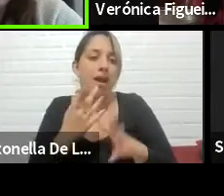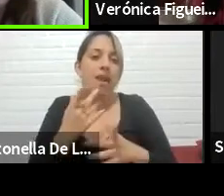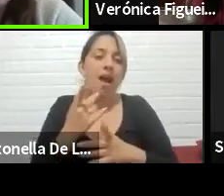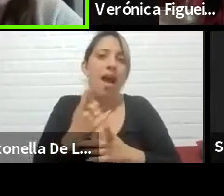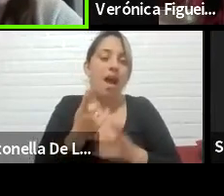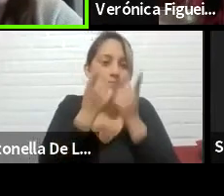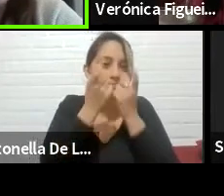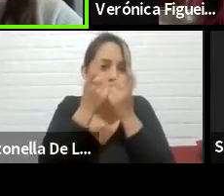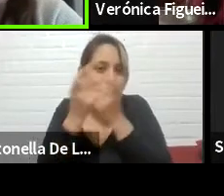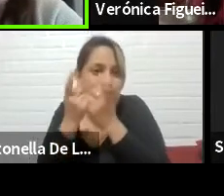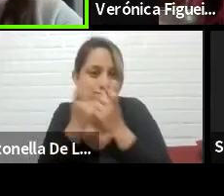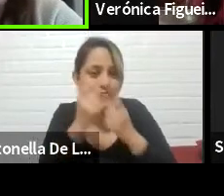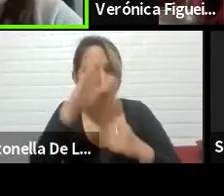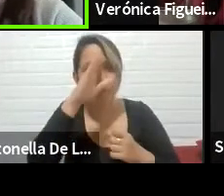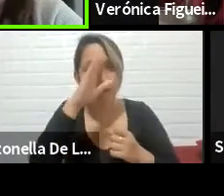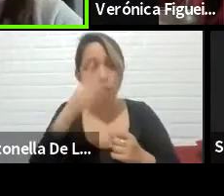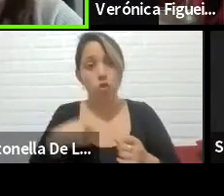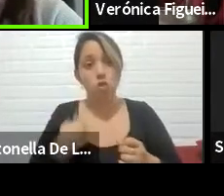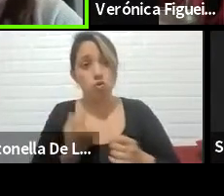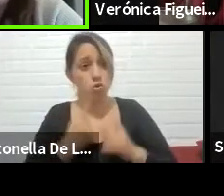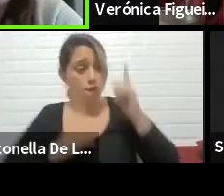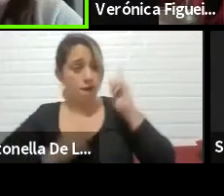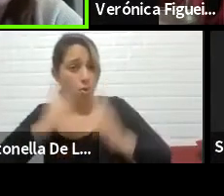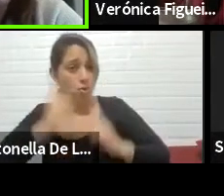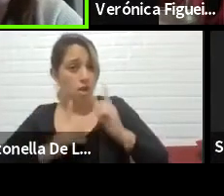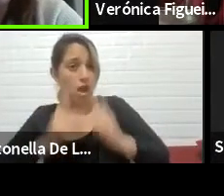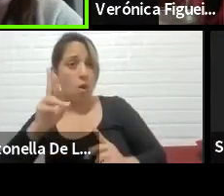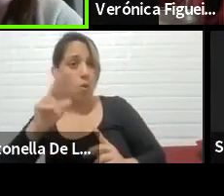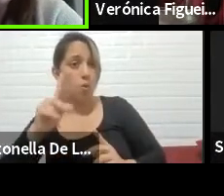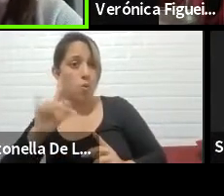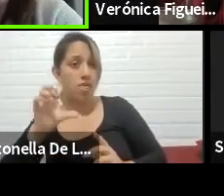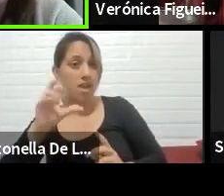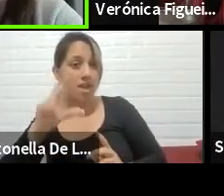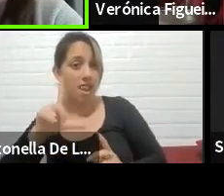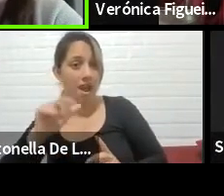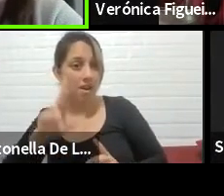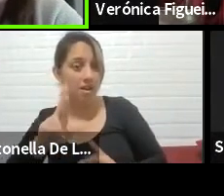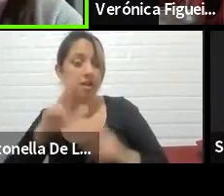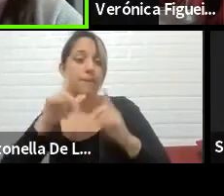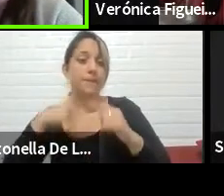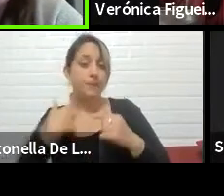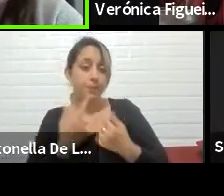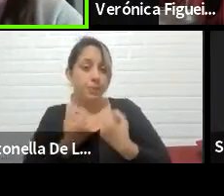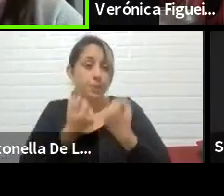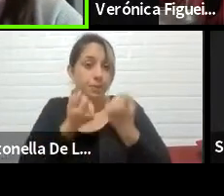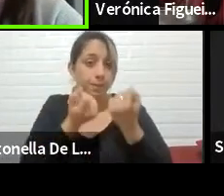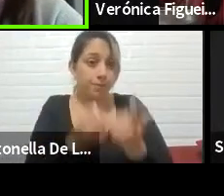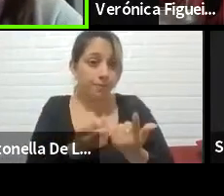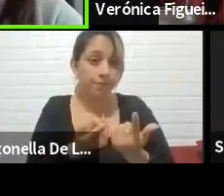como universidad, como facultad, lo que podemos aportar en este caso es